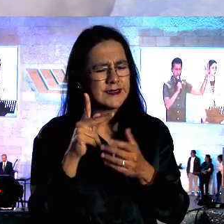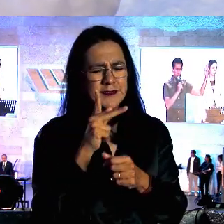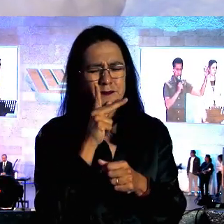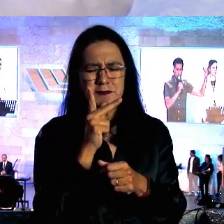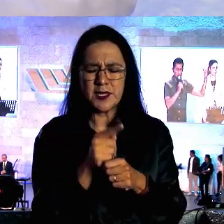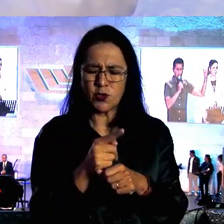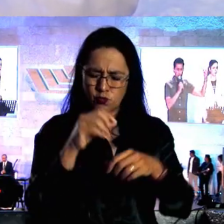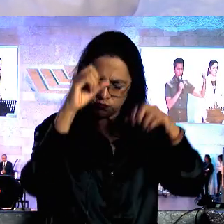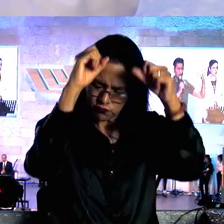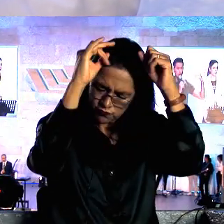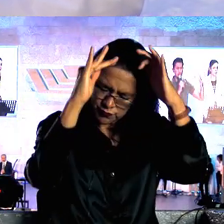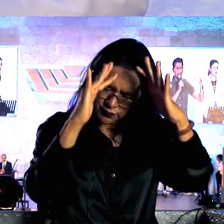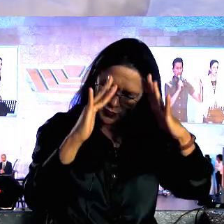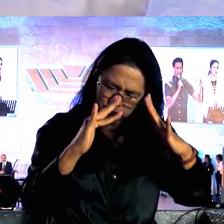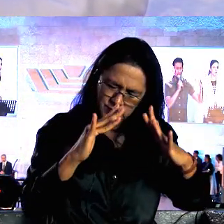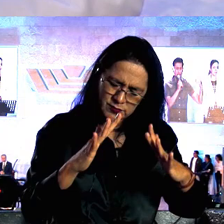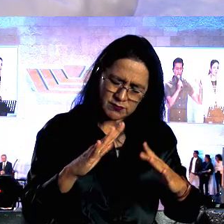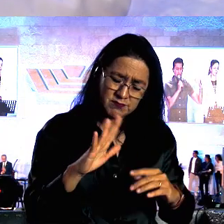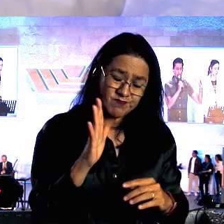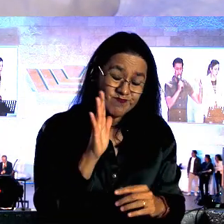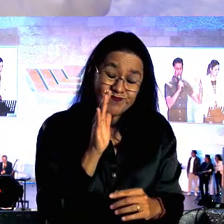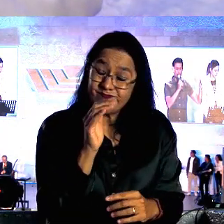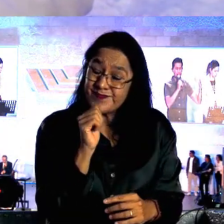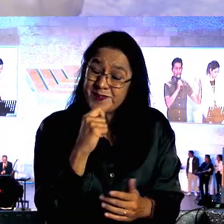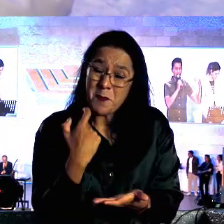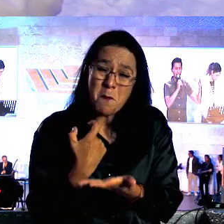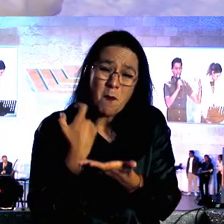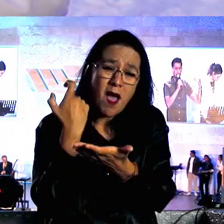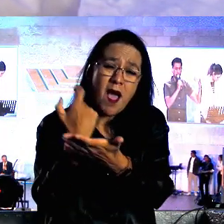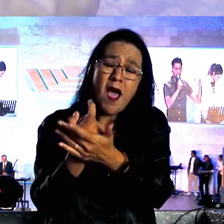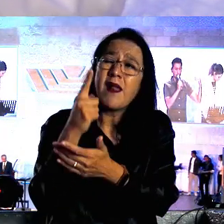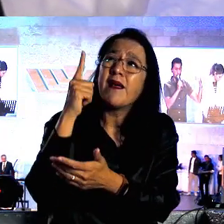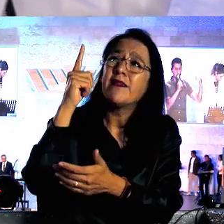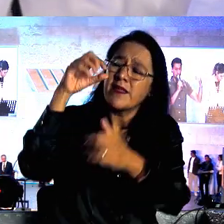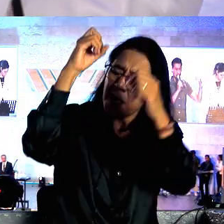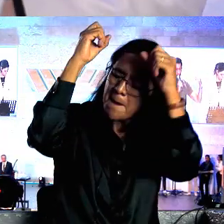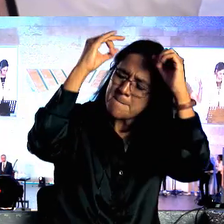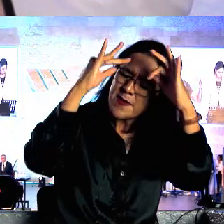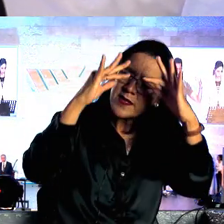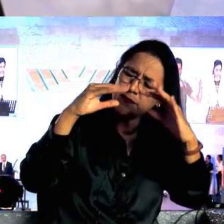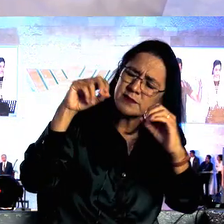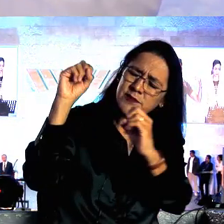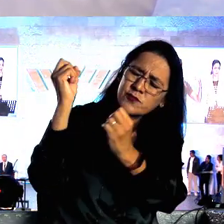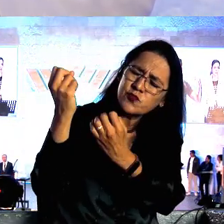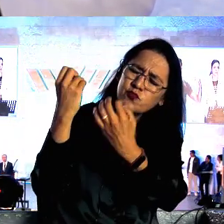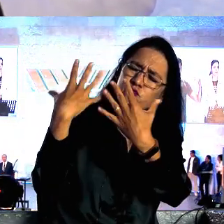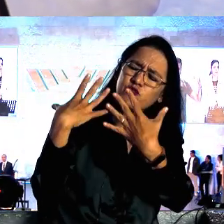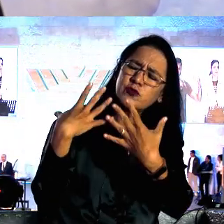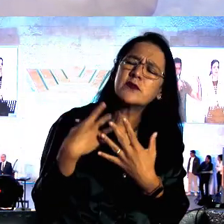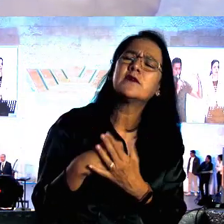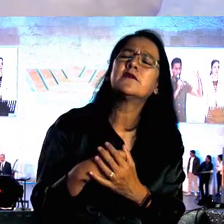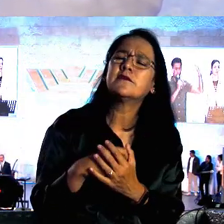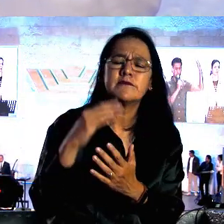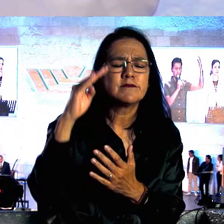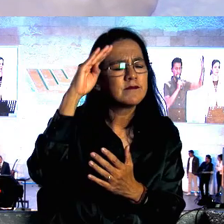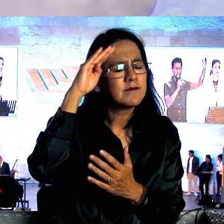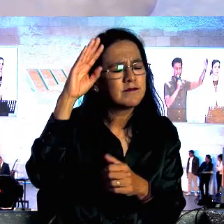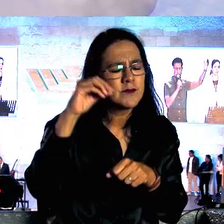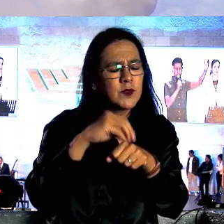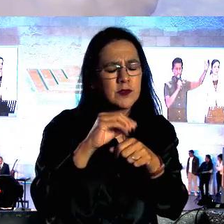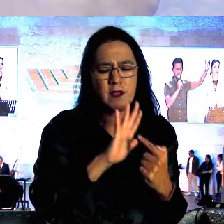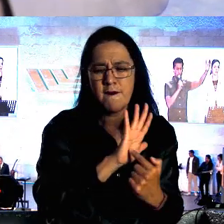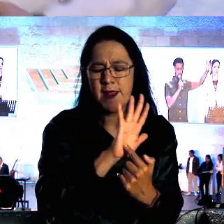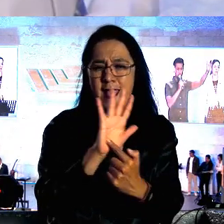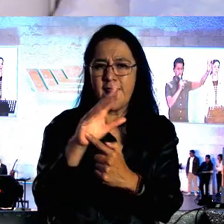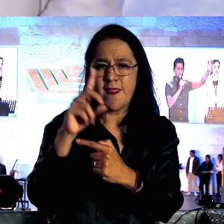Señor y no podríamos repagarte de ninguna manera la bendición que tú nos has dado Señor pero hoy ponemos delante de ti